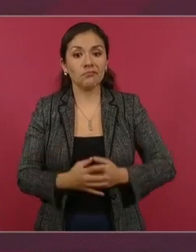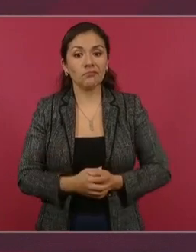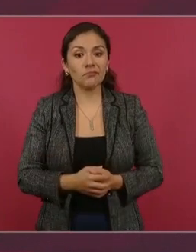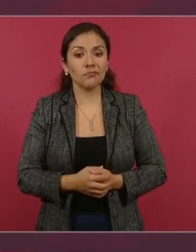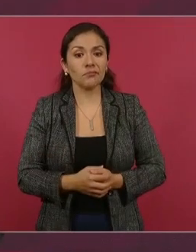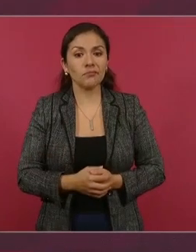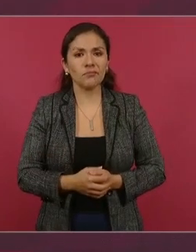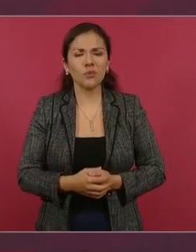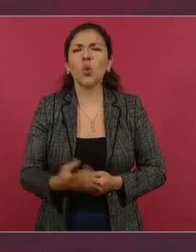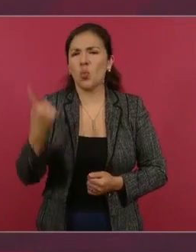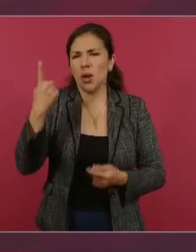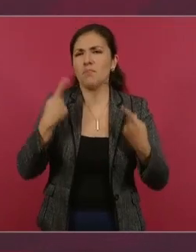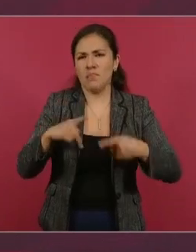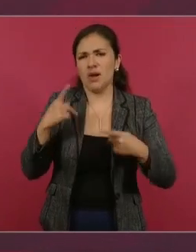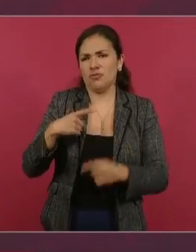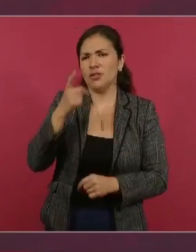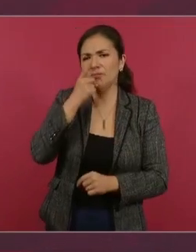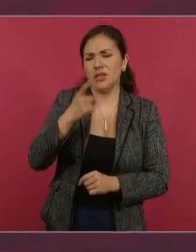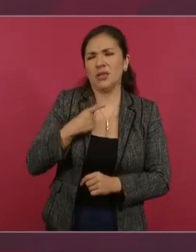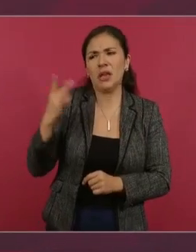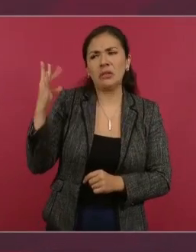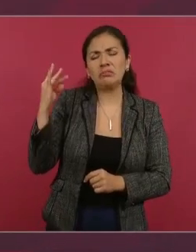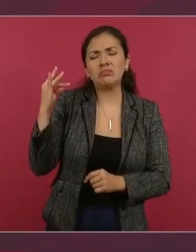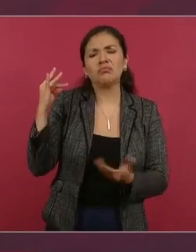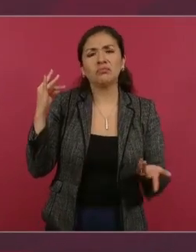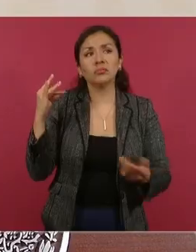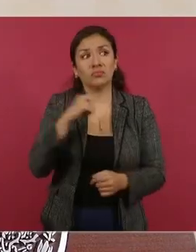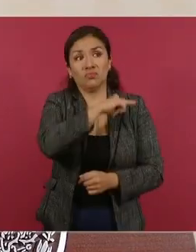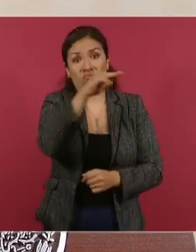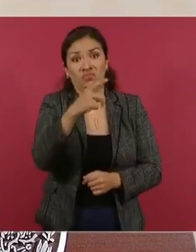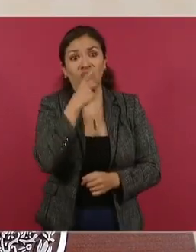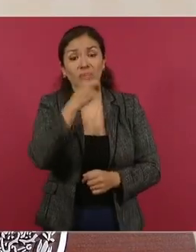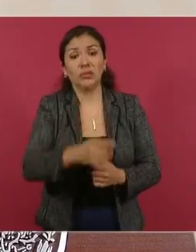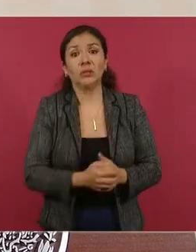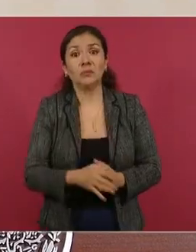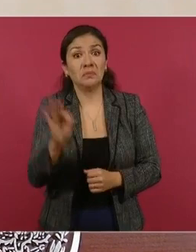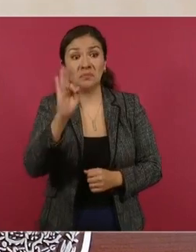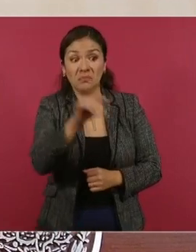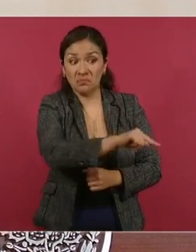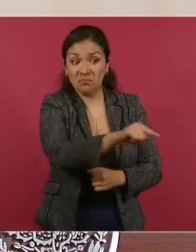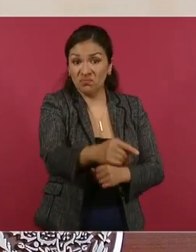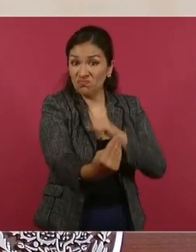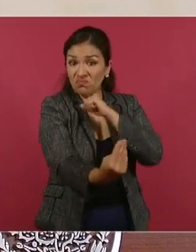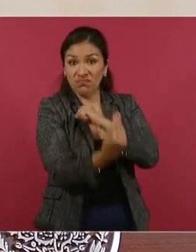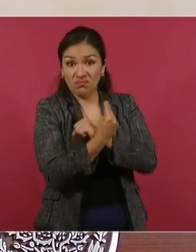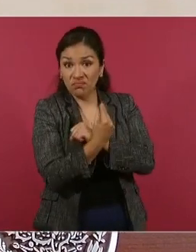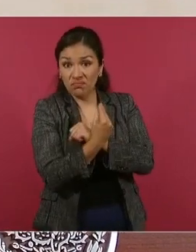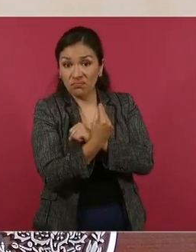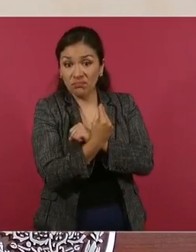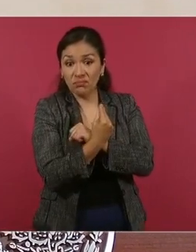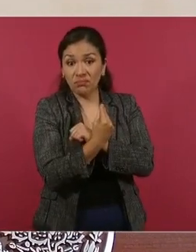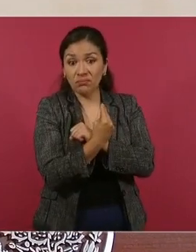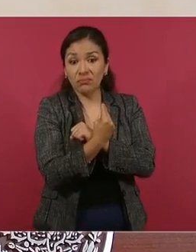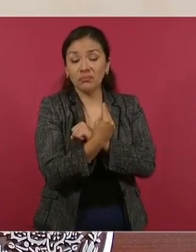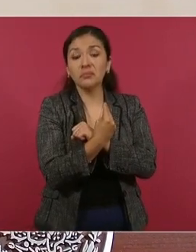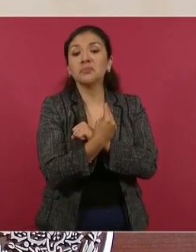Y alguien me comentó que dijeron, si no nos hacen caso,